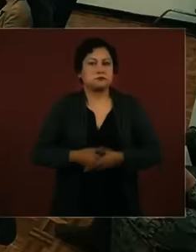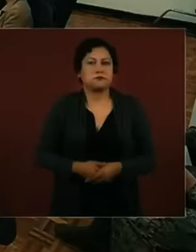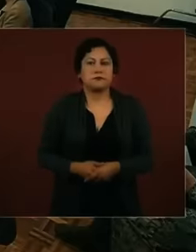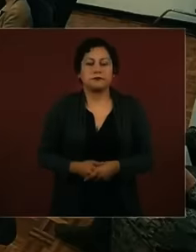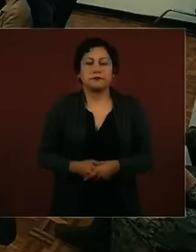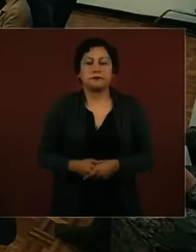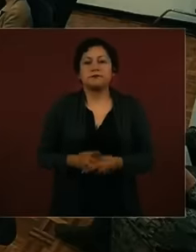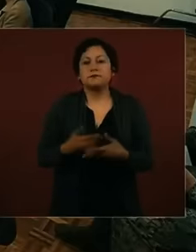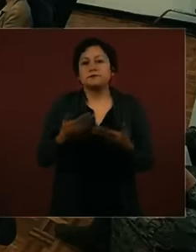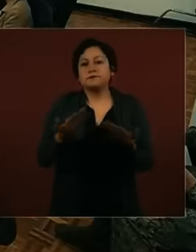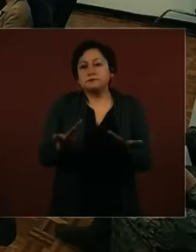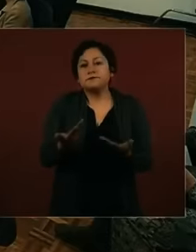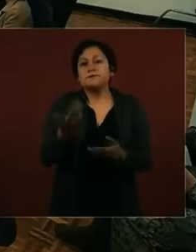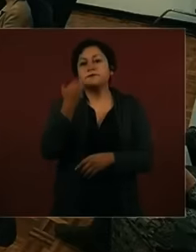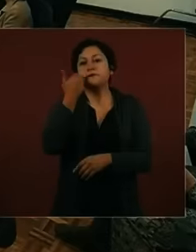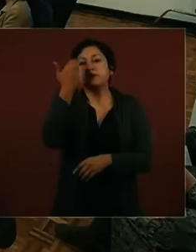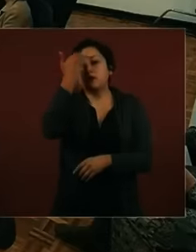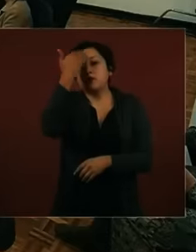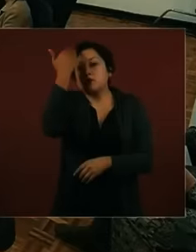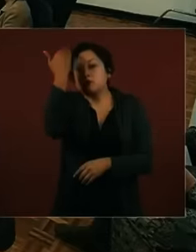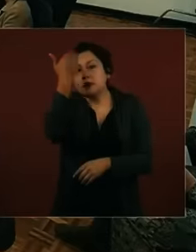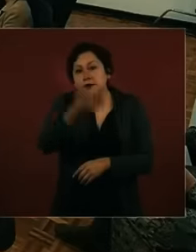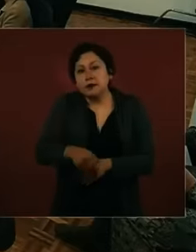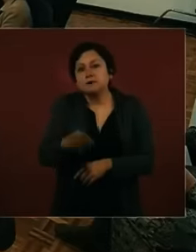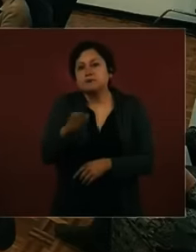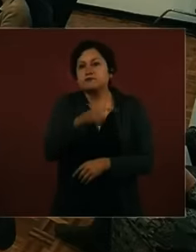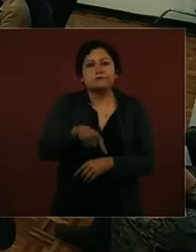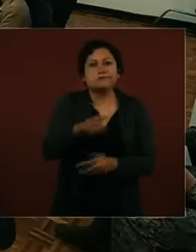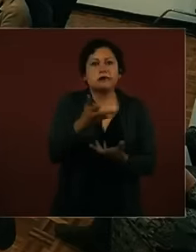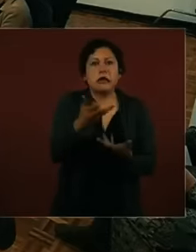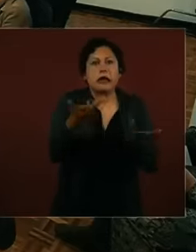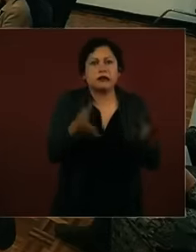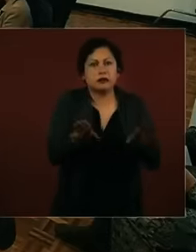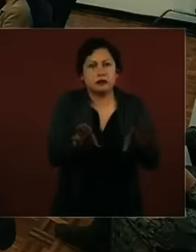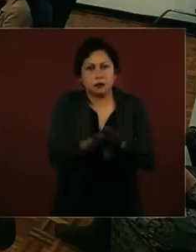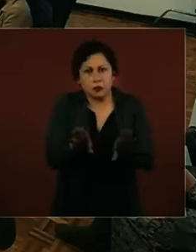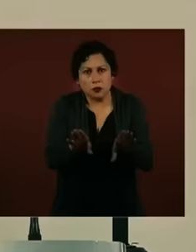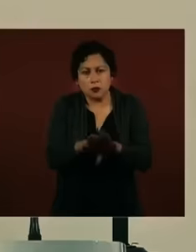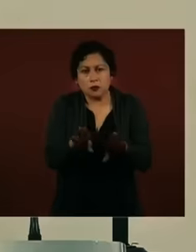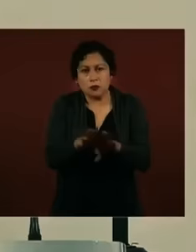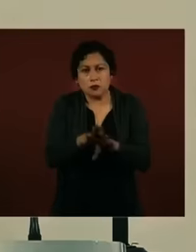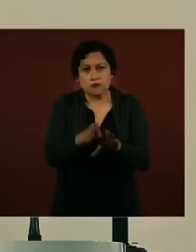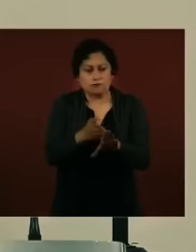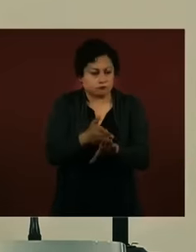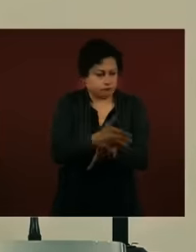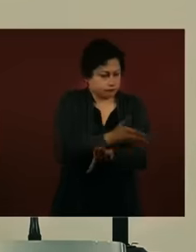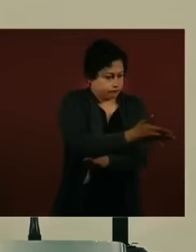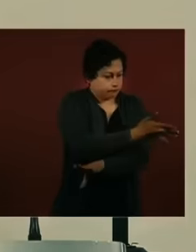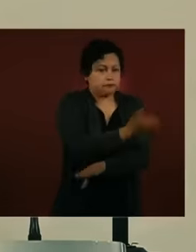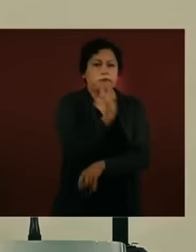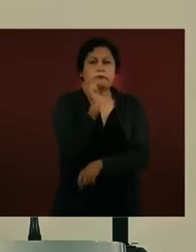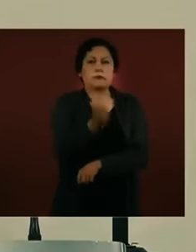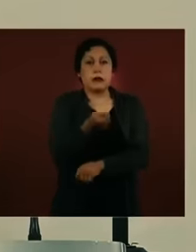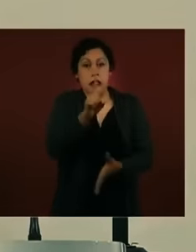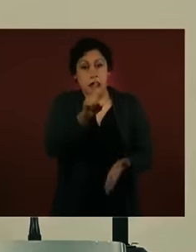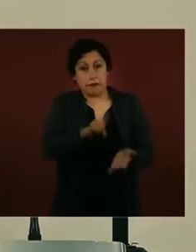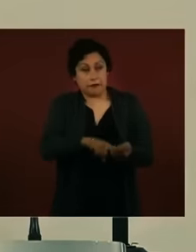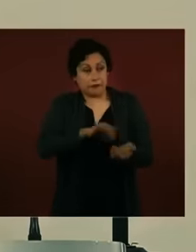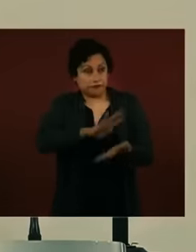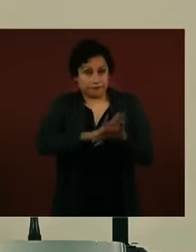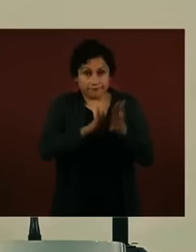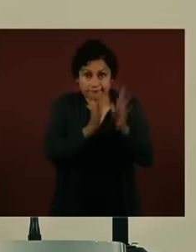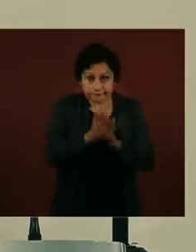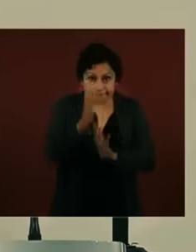han actuado durante todo este tiempo, si sí hay asociación delictuosa